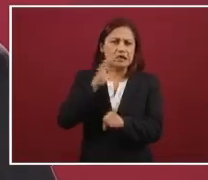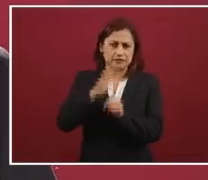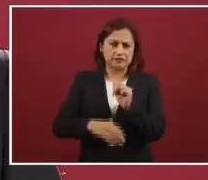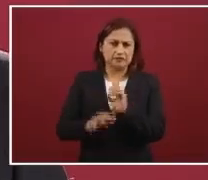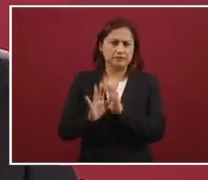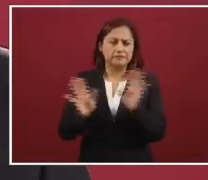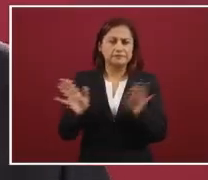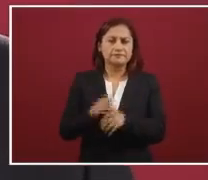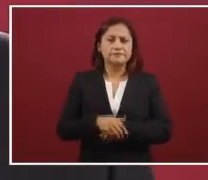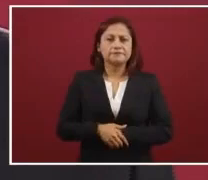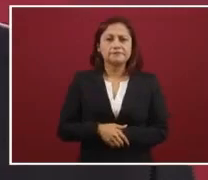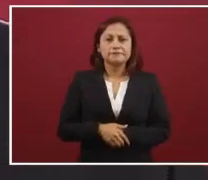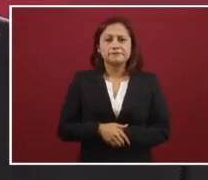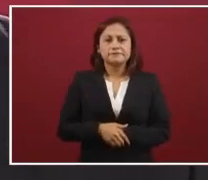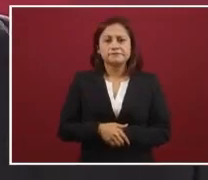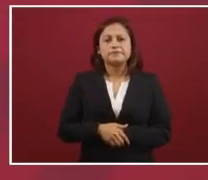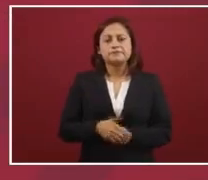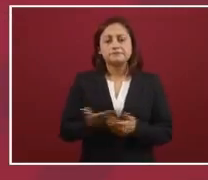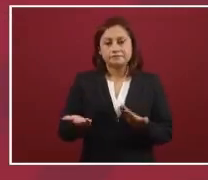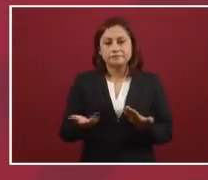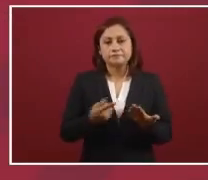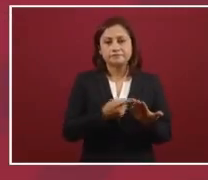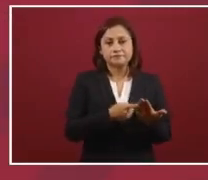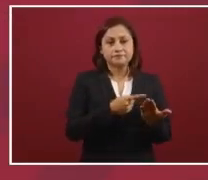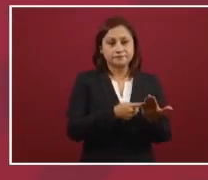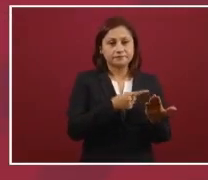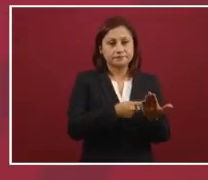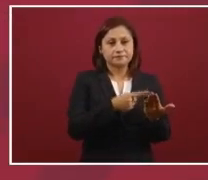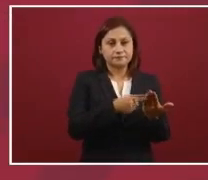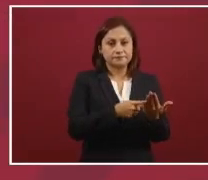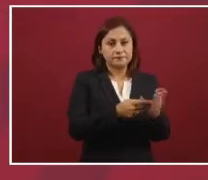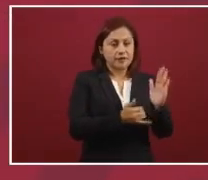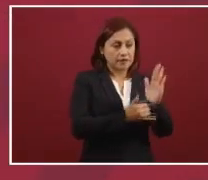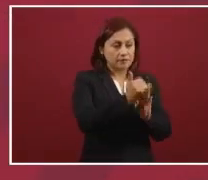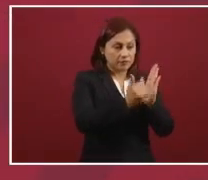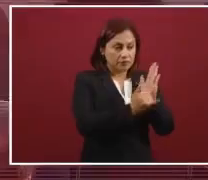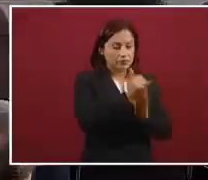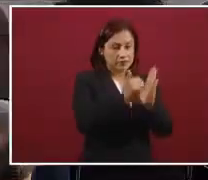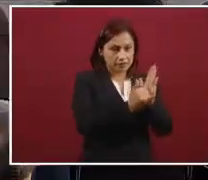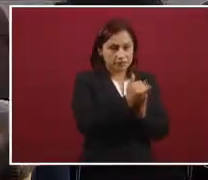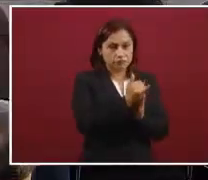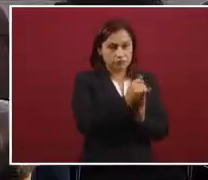Y el plan B es eso, que se va a construir el